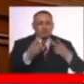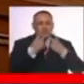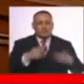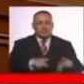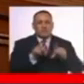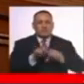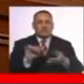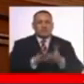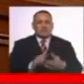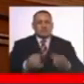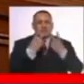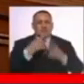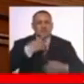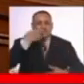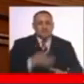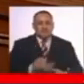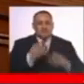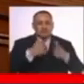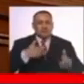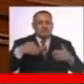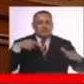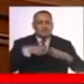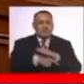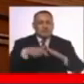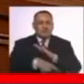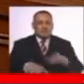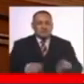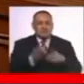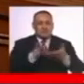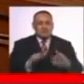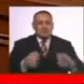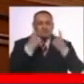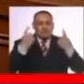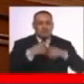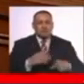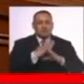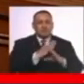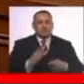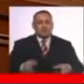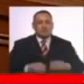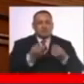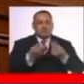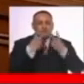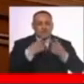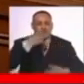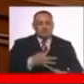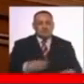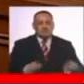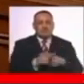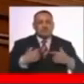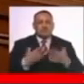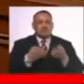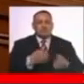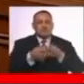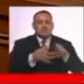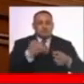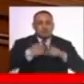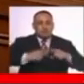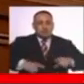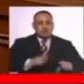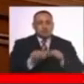que está ocurriendo hoy es sin duda una masacre. Y hay de ahí quien lo niegue, porque finalmente, y quisiera citarles para esto